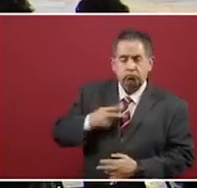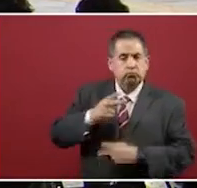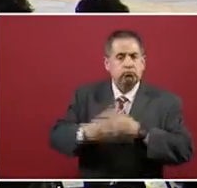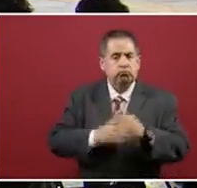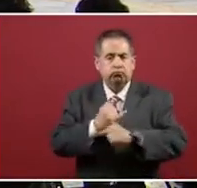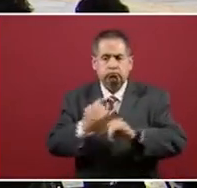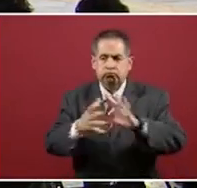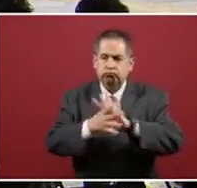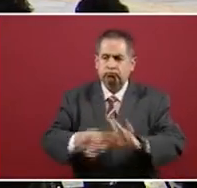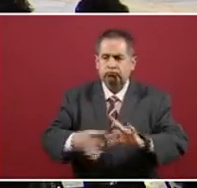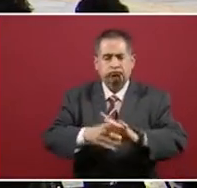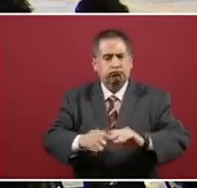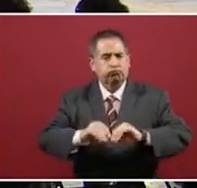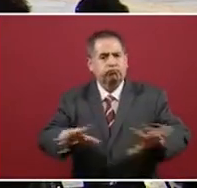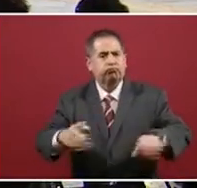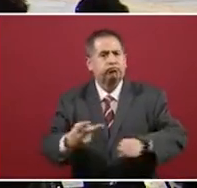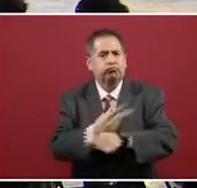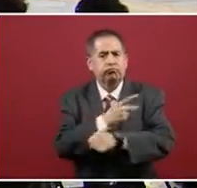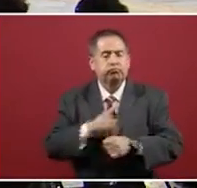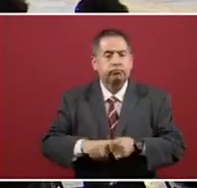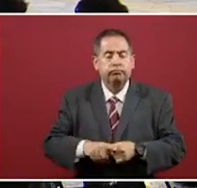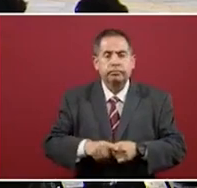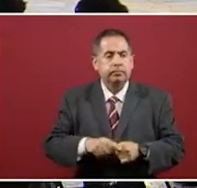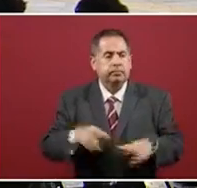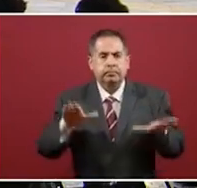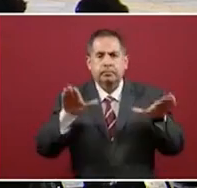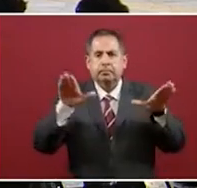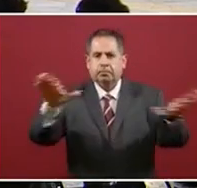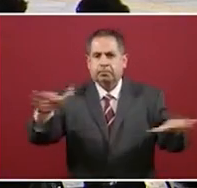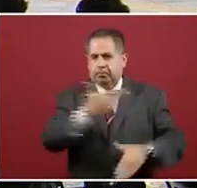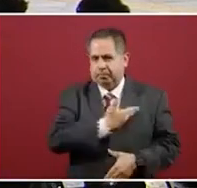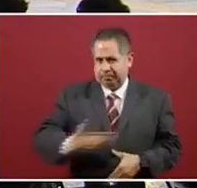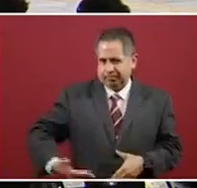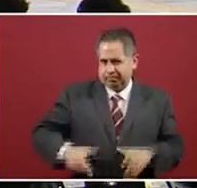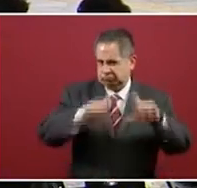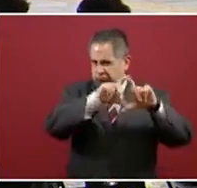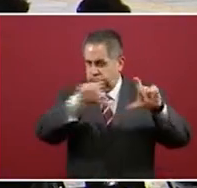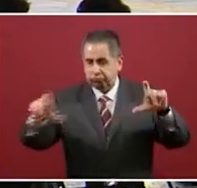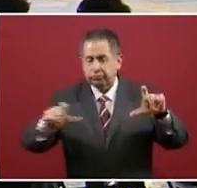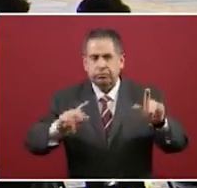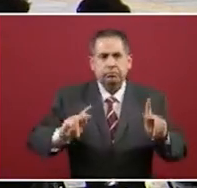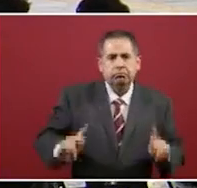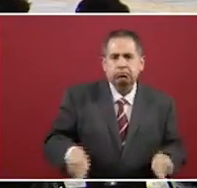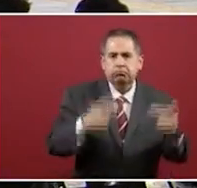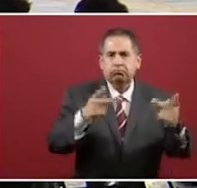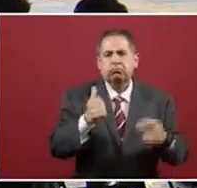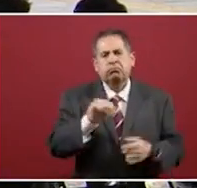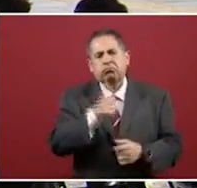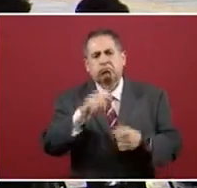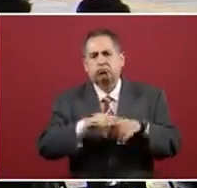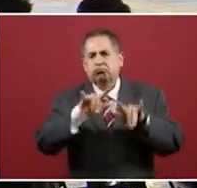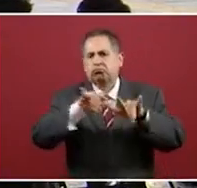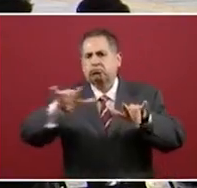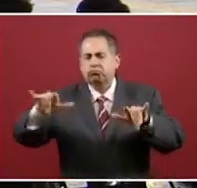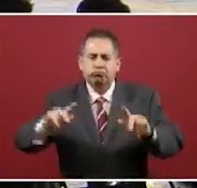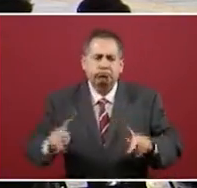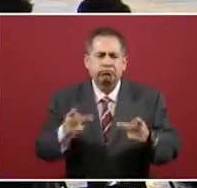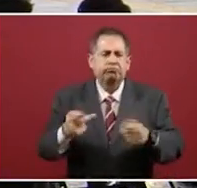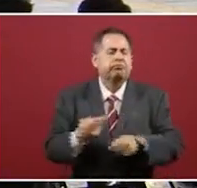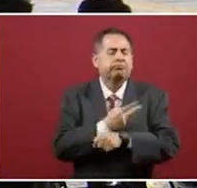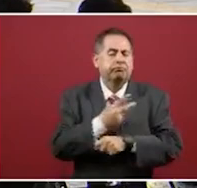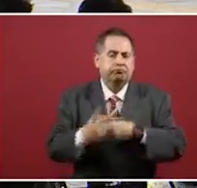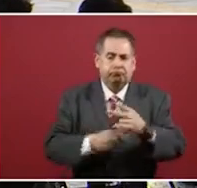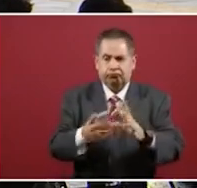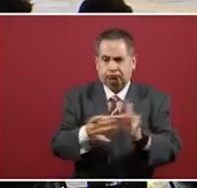director general del Banco Nacional de Obras y Servicios Públicos, Jorge Mendoza Sánchez, dijo que existen al menos 14 intenciones